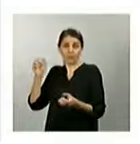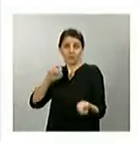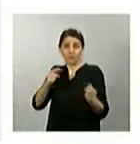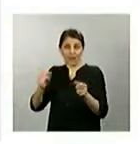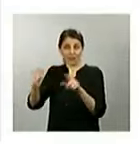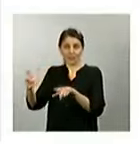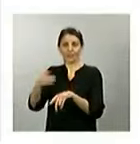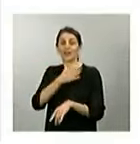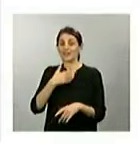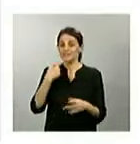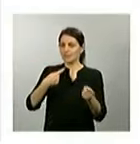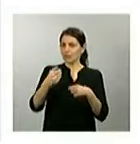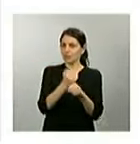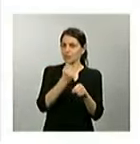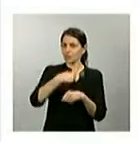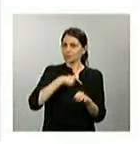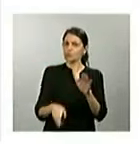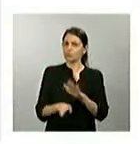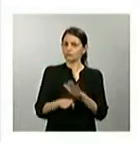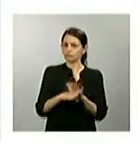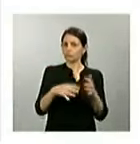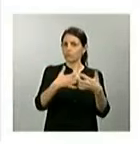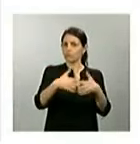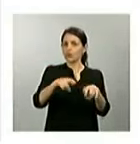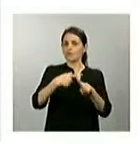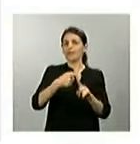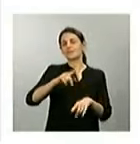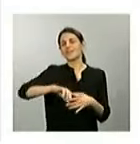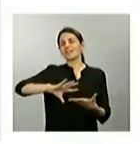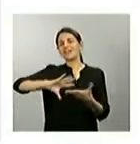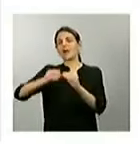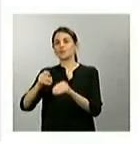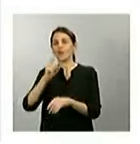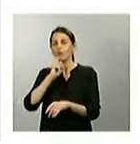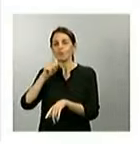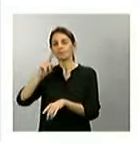y se ajusta a través de los temporales igual que lo hacía hace 10 años